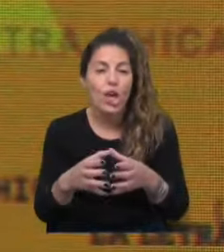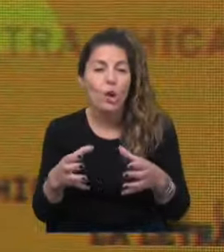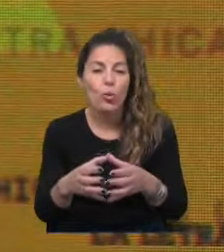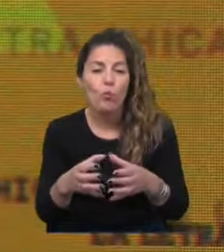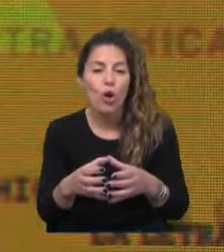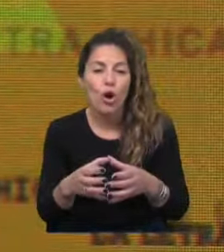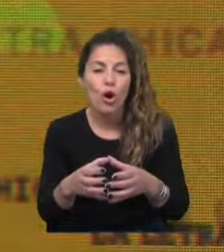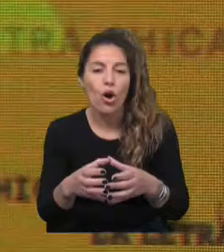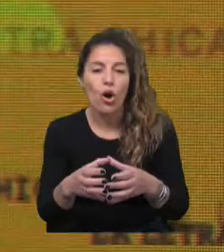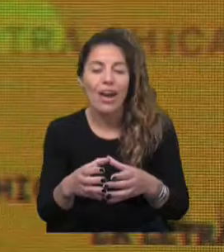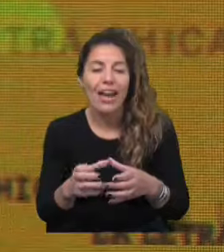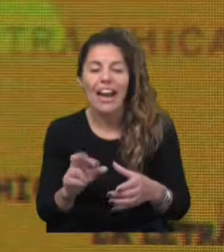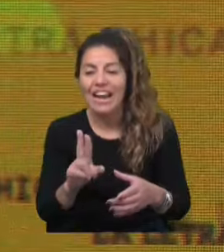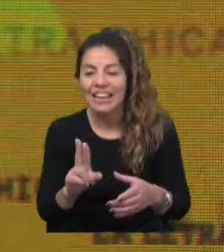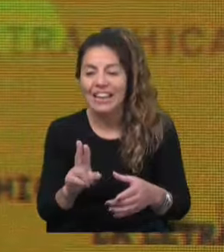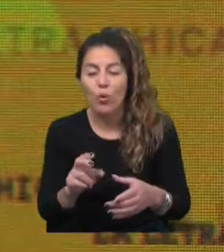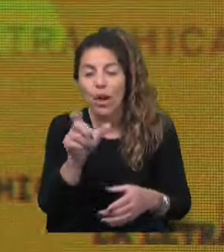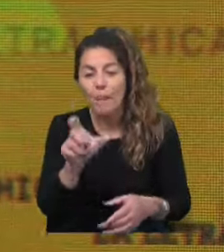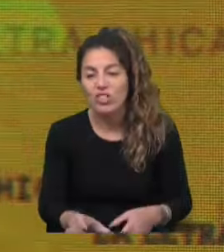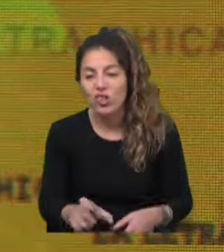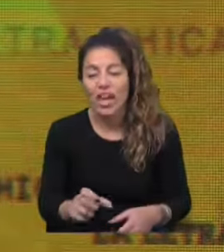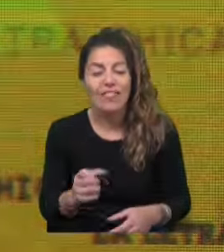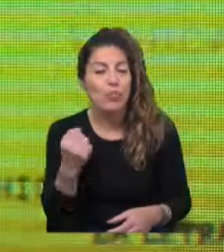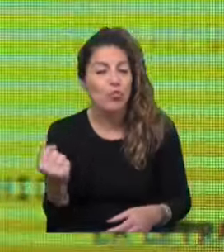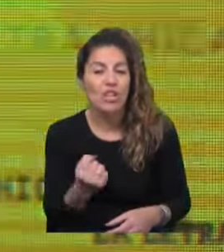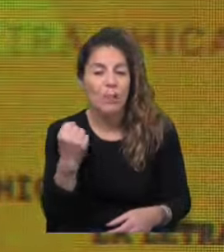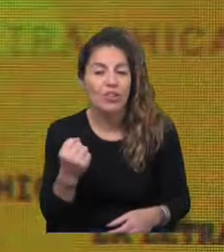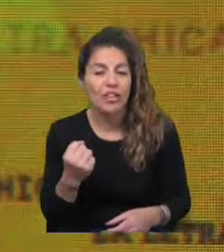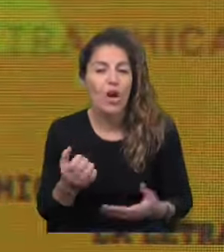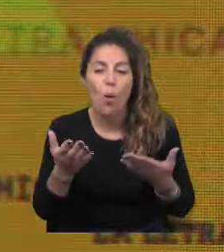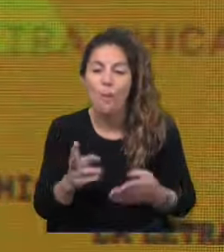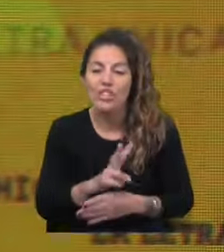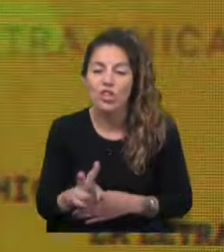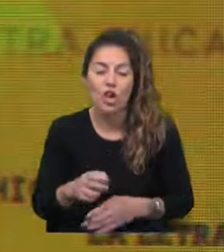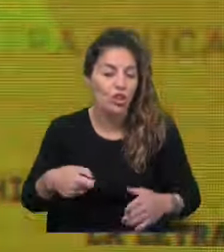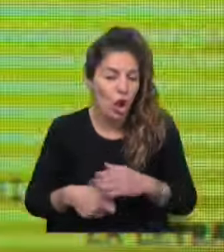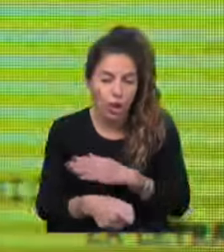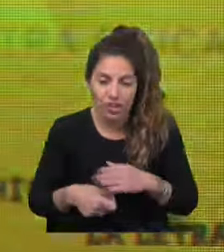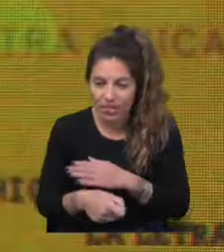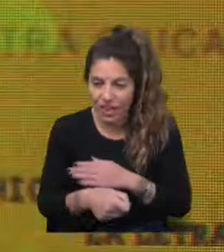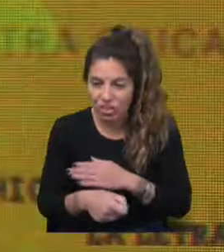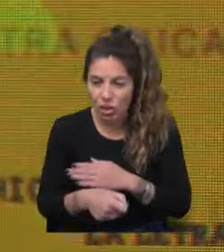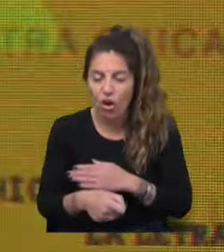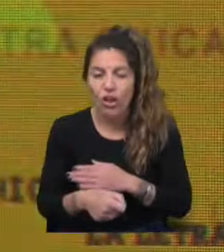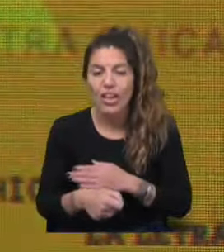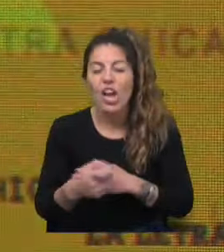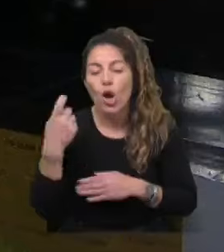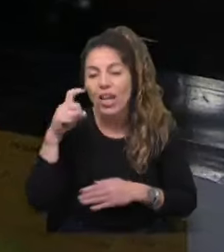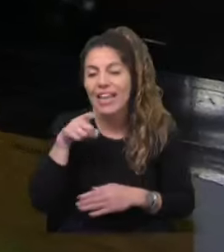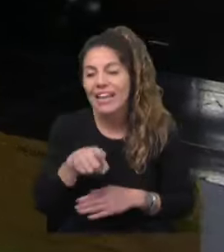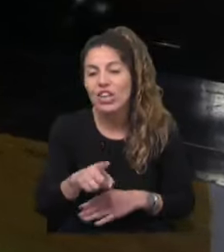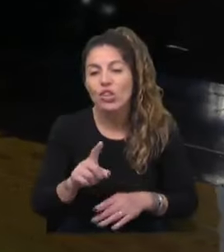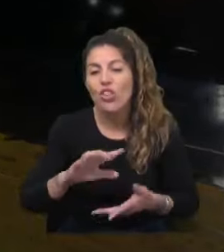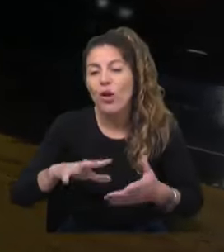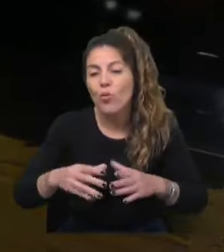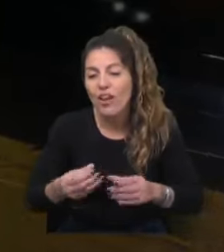relevancia, una figura que desde hace muchos años tiene un gran peso en el control del contrabando de tabaco, sobre todo, y con la idea de que esto, de alguna